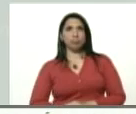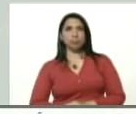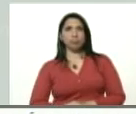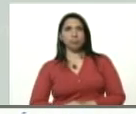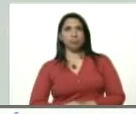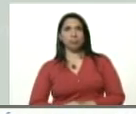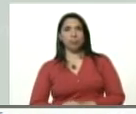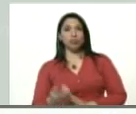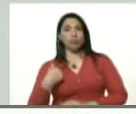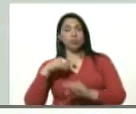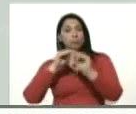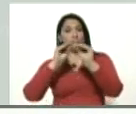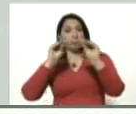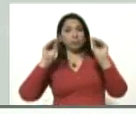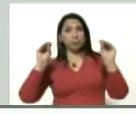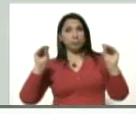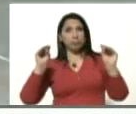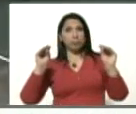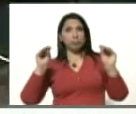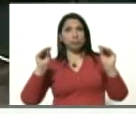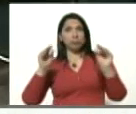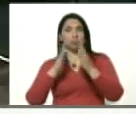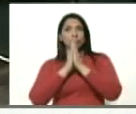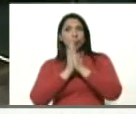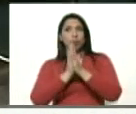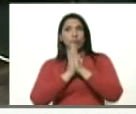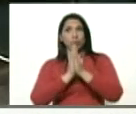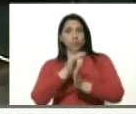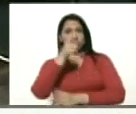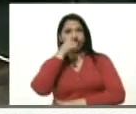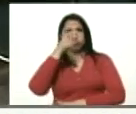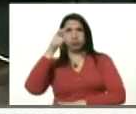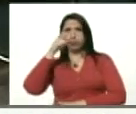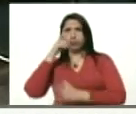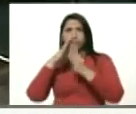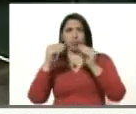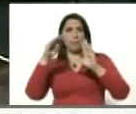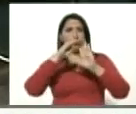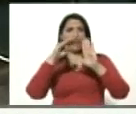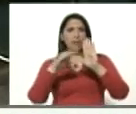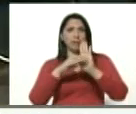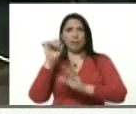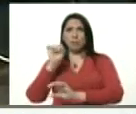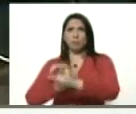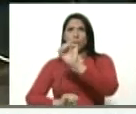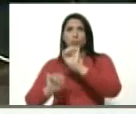Así que yo llamo a redoblar todas las medidas de protección